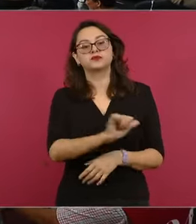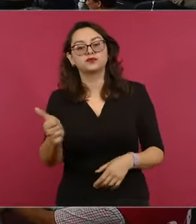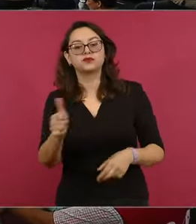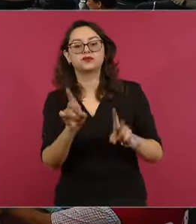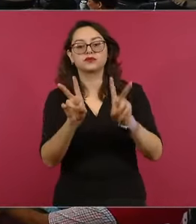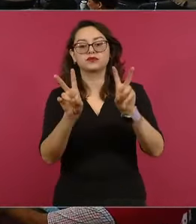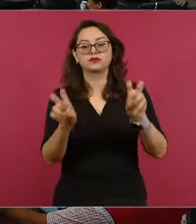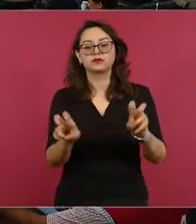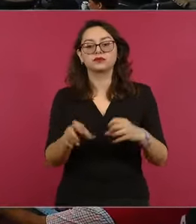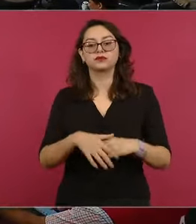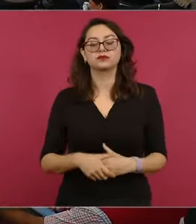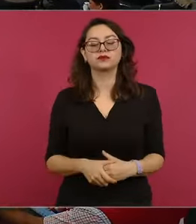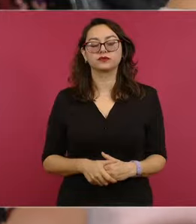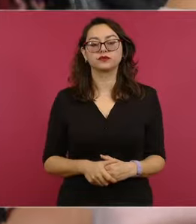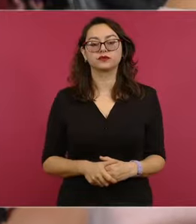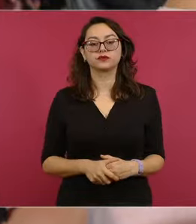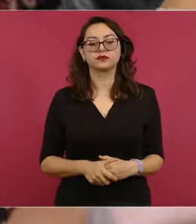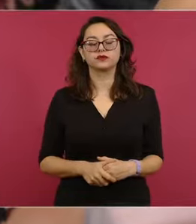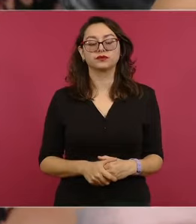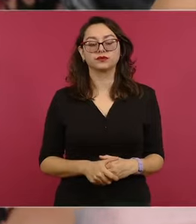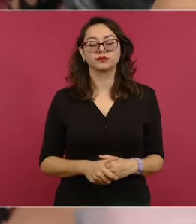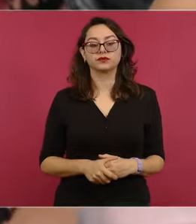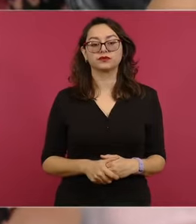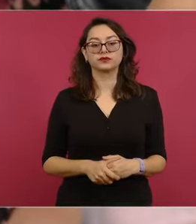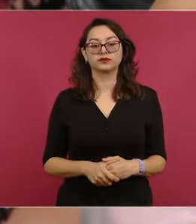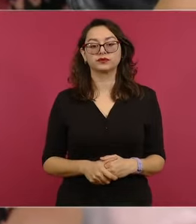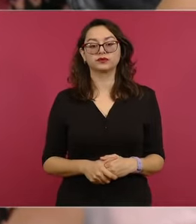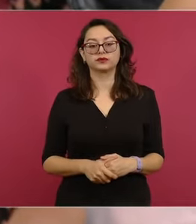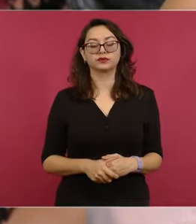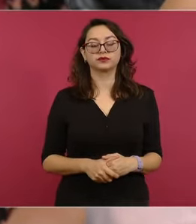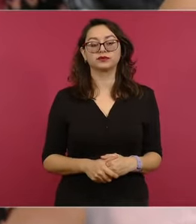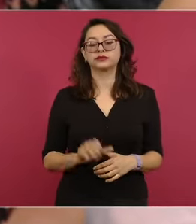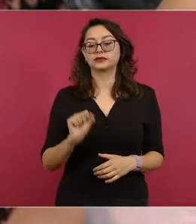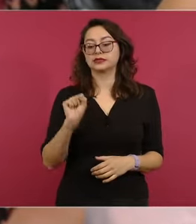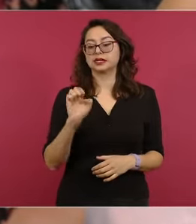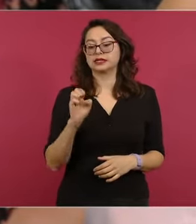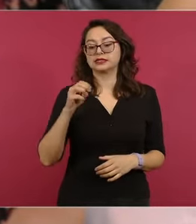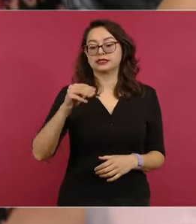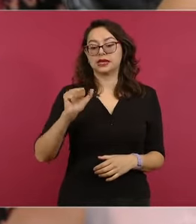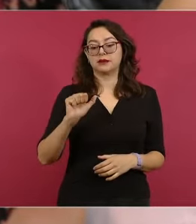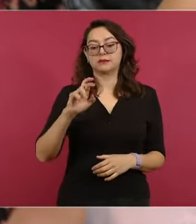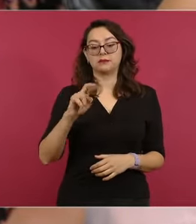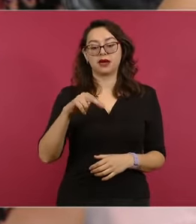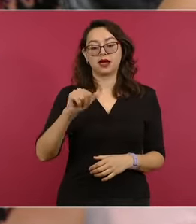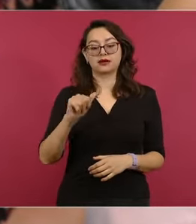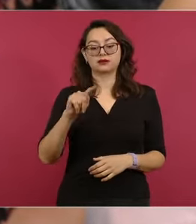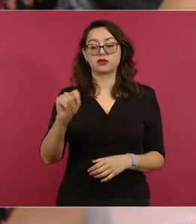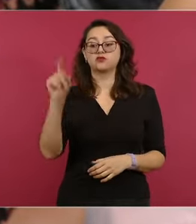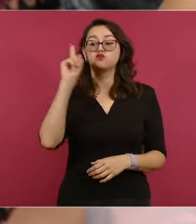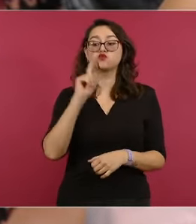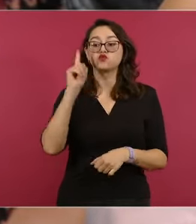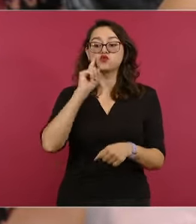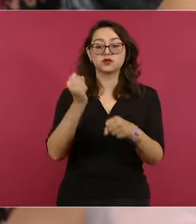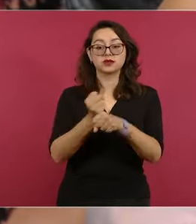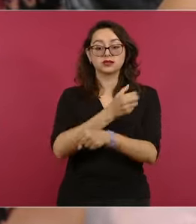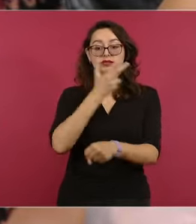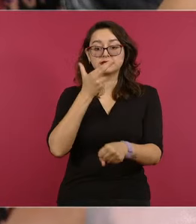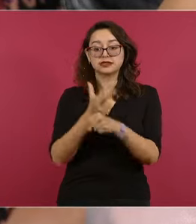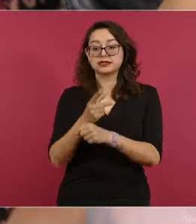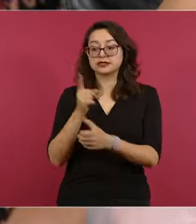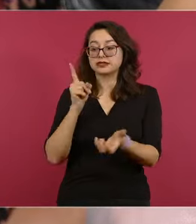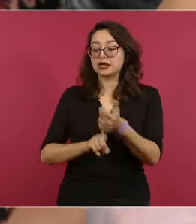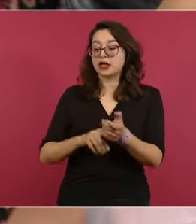destacar el trabajo que viene haciendo la secretaria del Medio Ambiente, María Luisa Albores. Ha trabajado mucho con nosotros, con todos